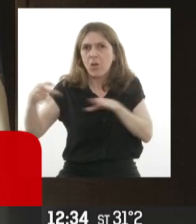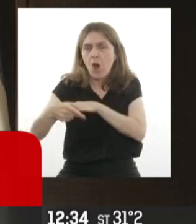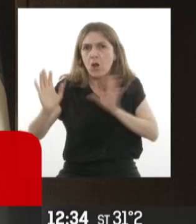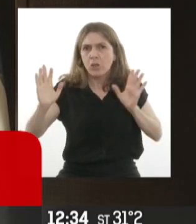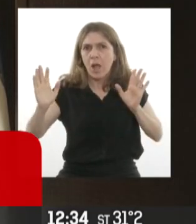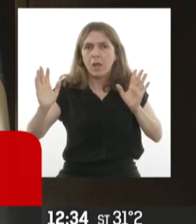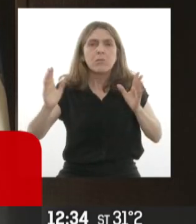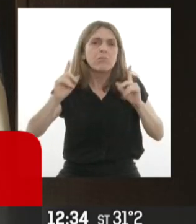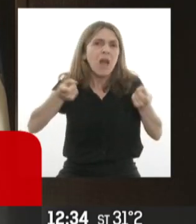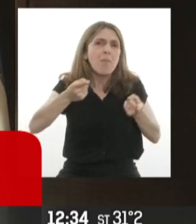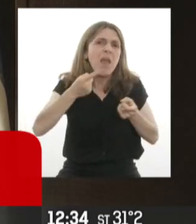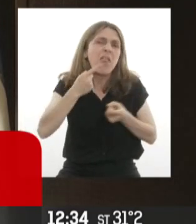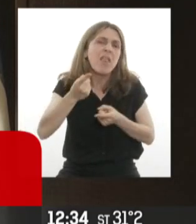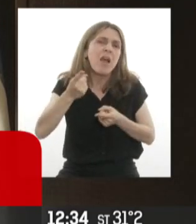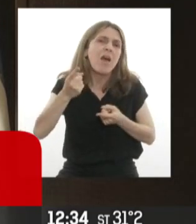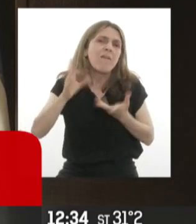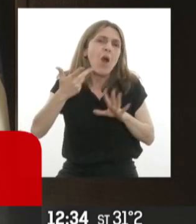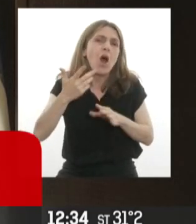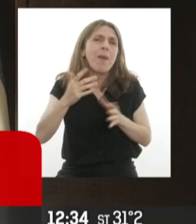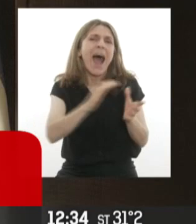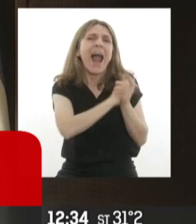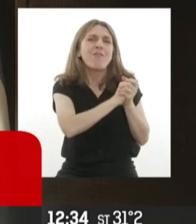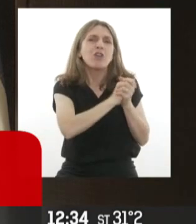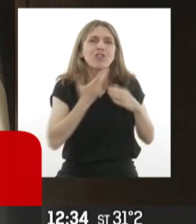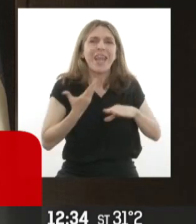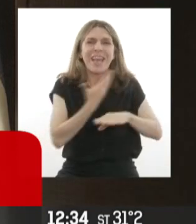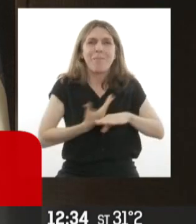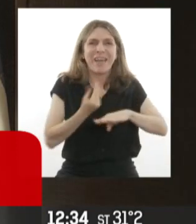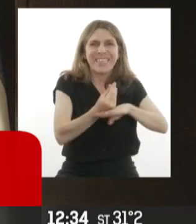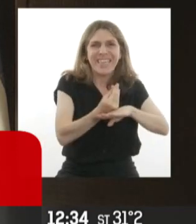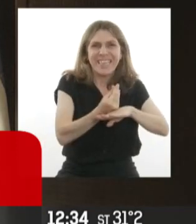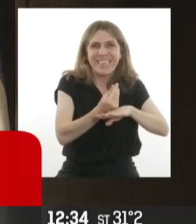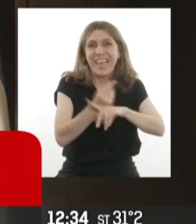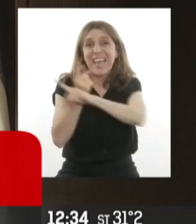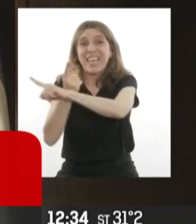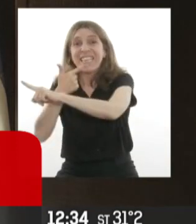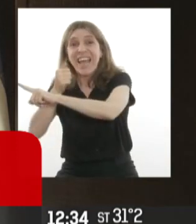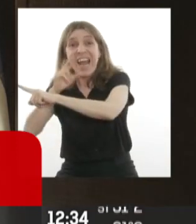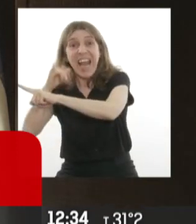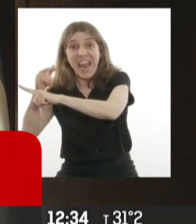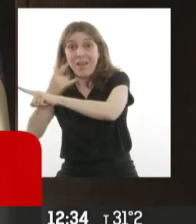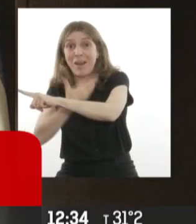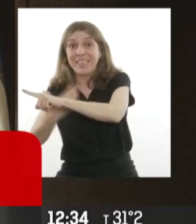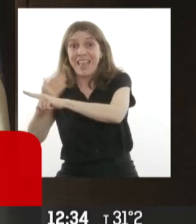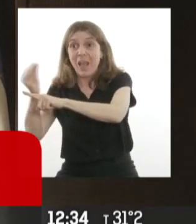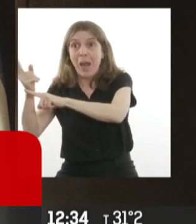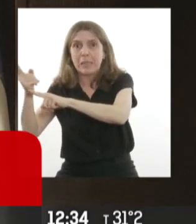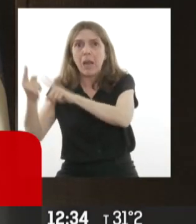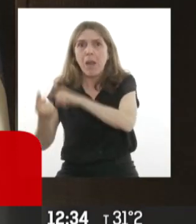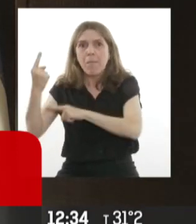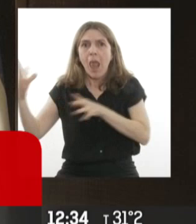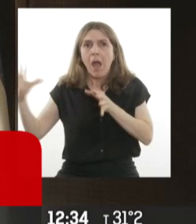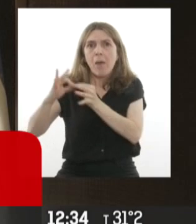Muchos años después con Brasil, con Alfonsín de presidente y Sarney presidente de Brasil, logramos dar los primeros acuerdos para avanzar